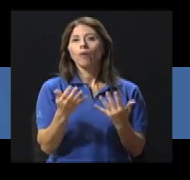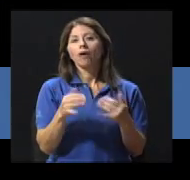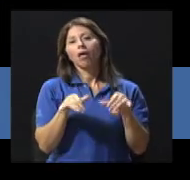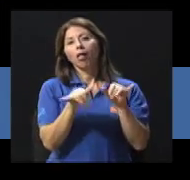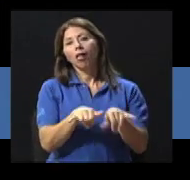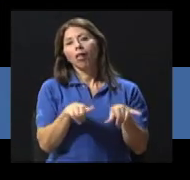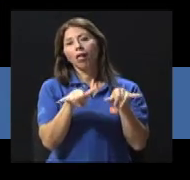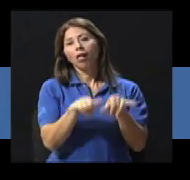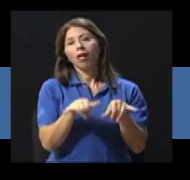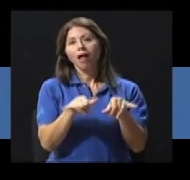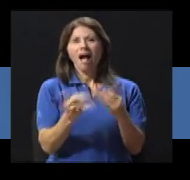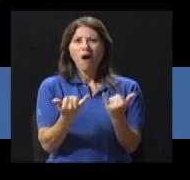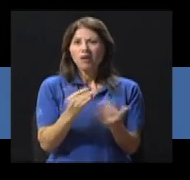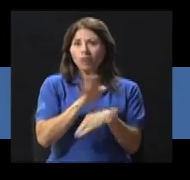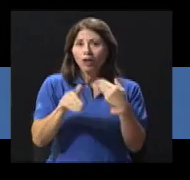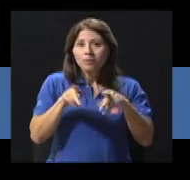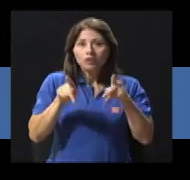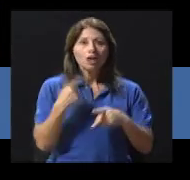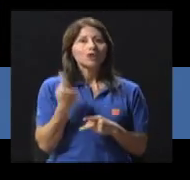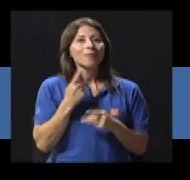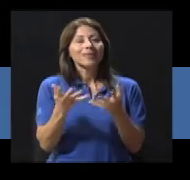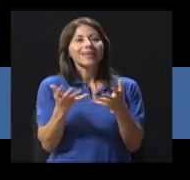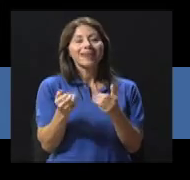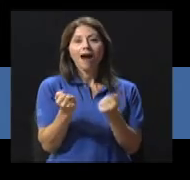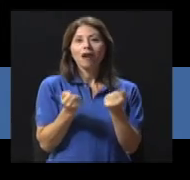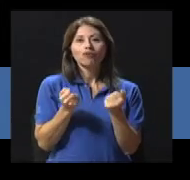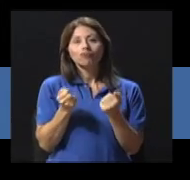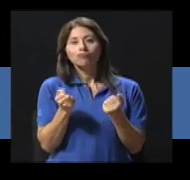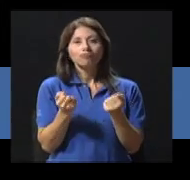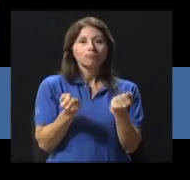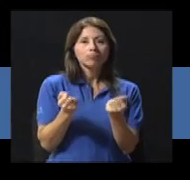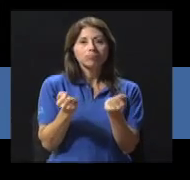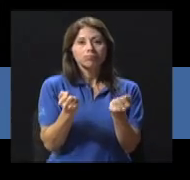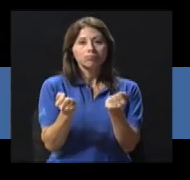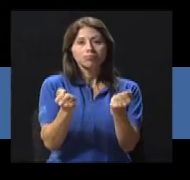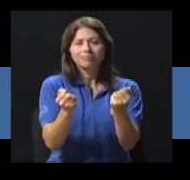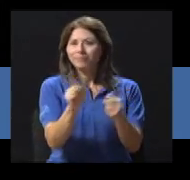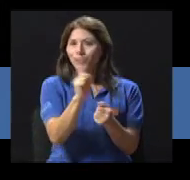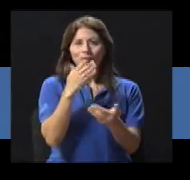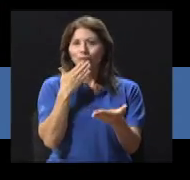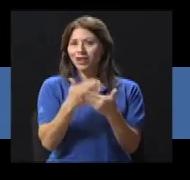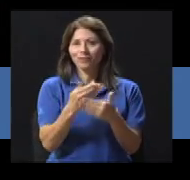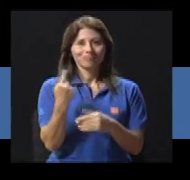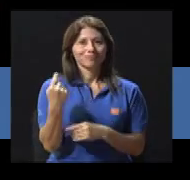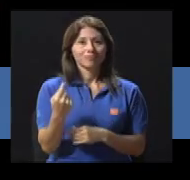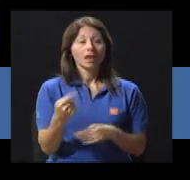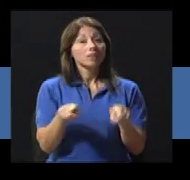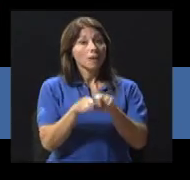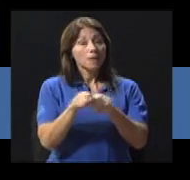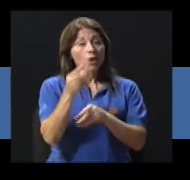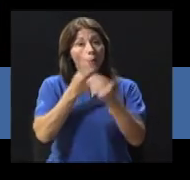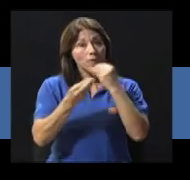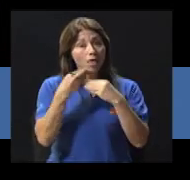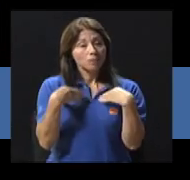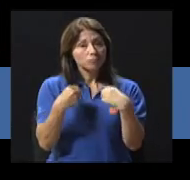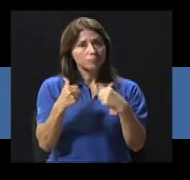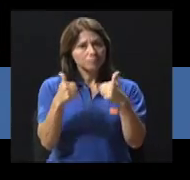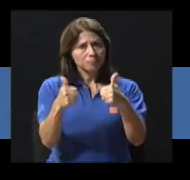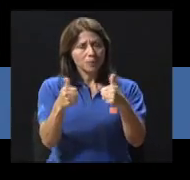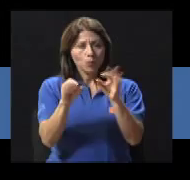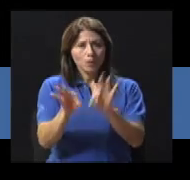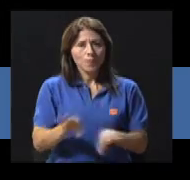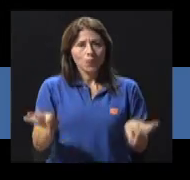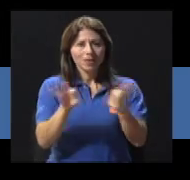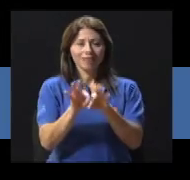esa, por decirlo así, monotonía que todo el mundo anda en carro, querer siempre andar en carro, no es bueno.